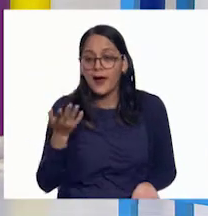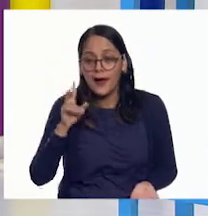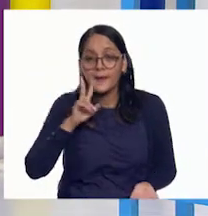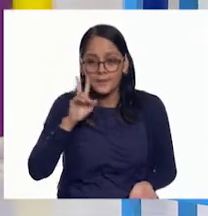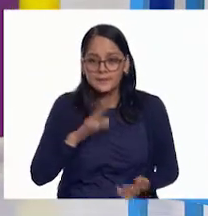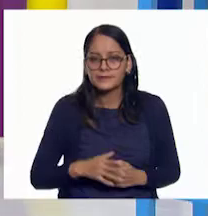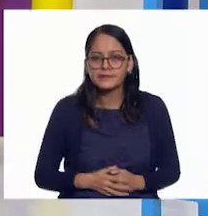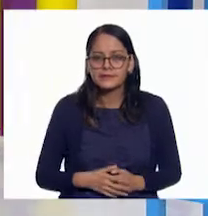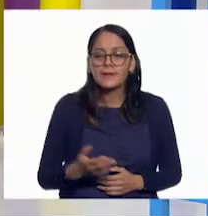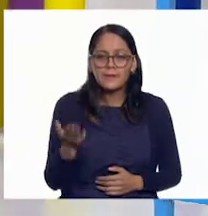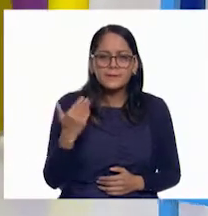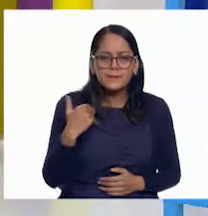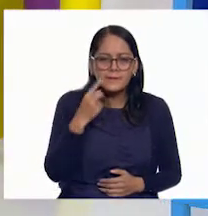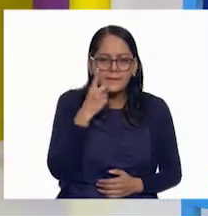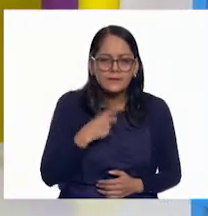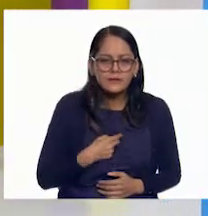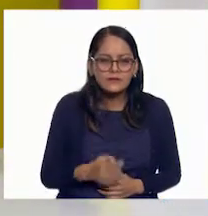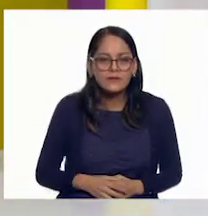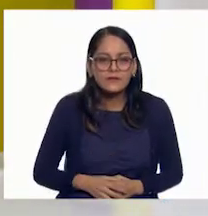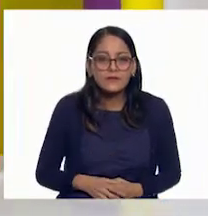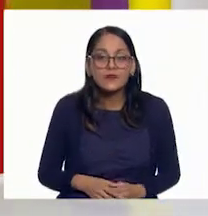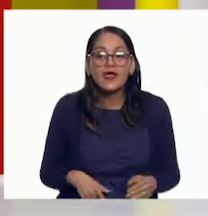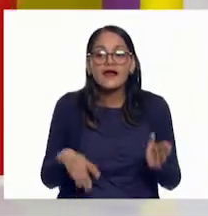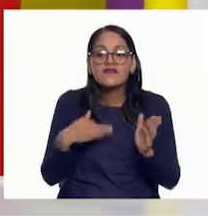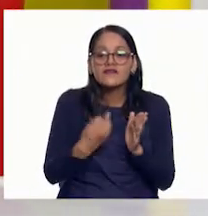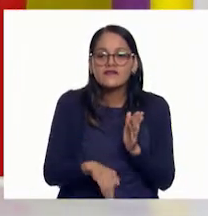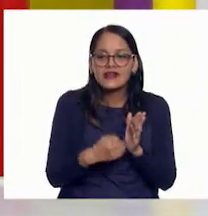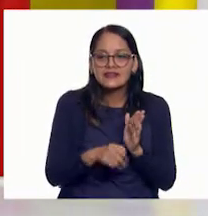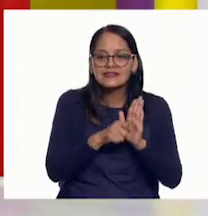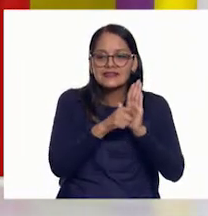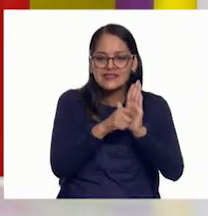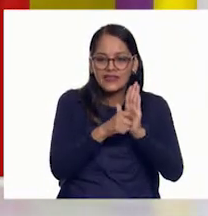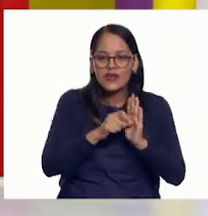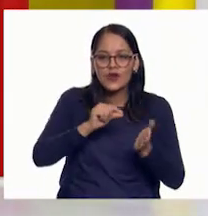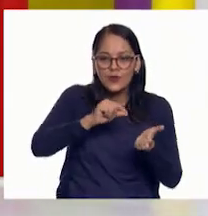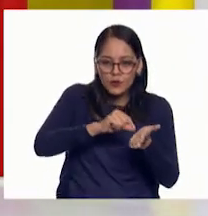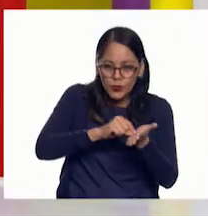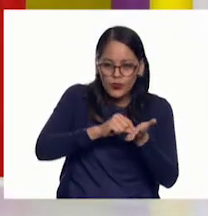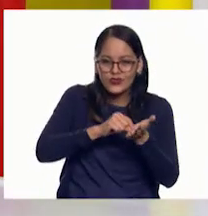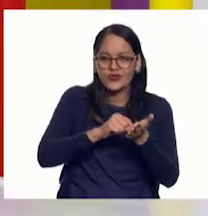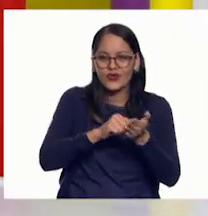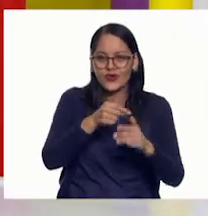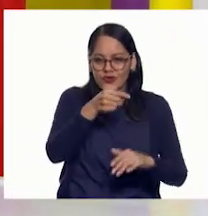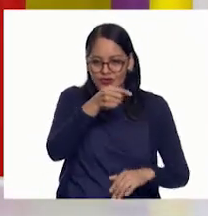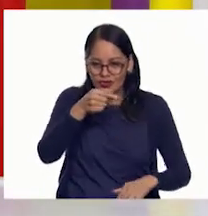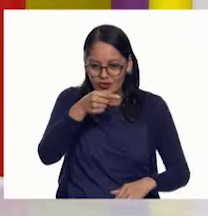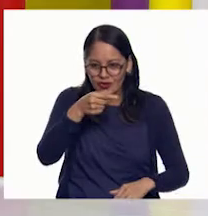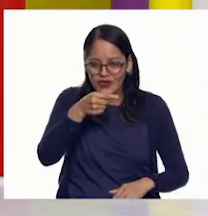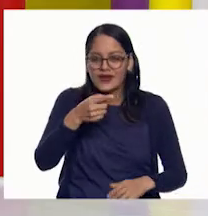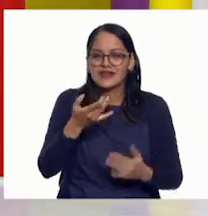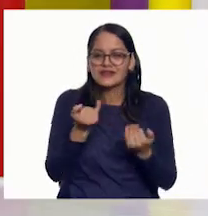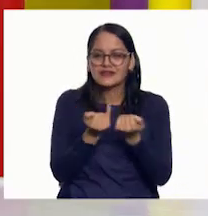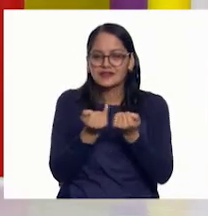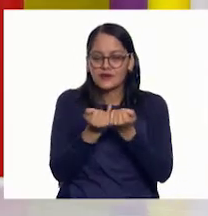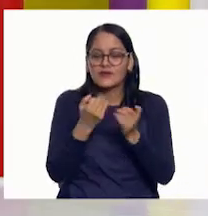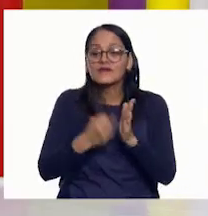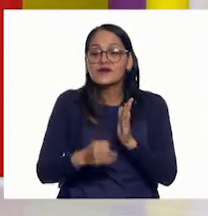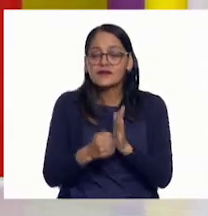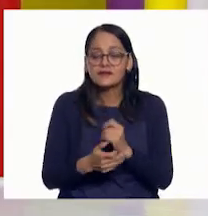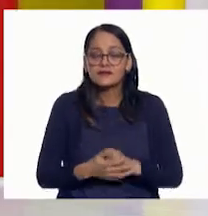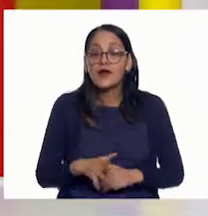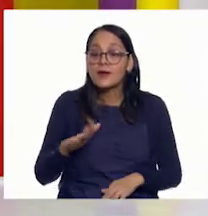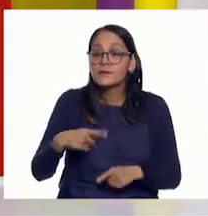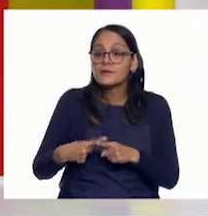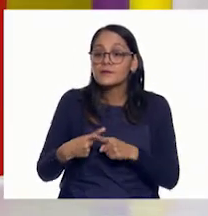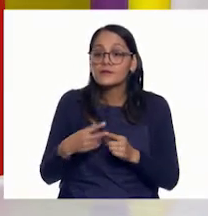ver. Le faltan signos. ¿Les faltan algunos guiones y algunos signos? A ver,